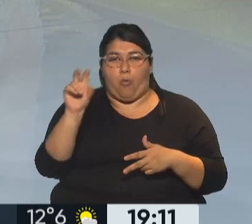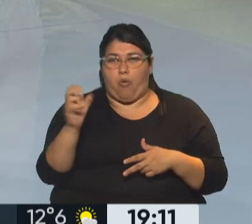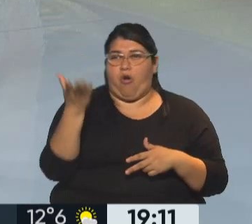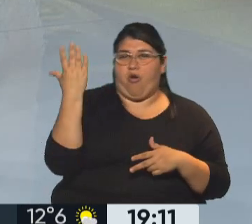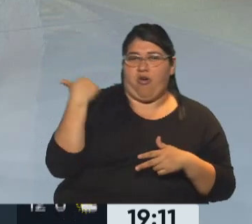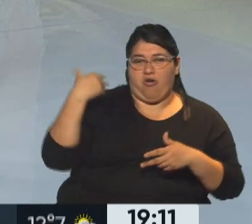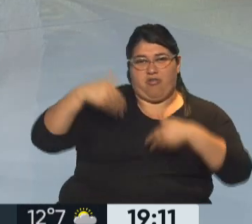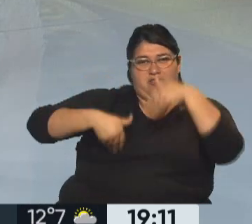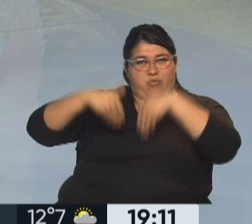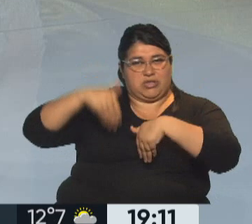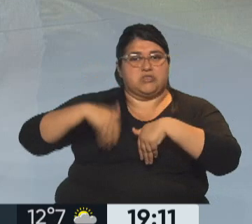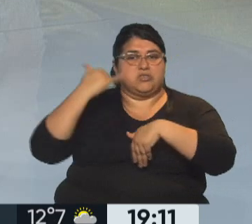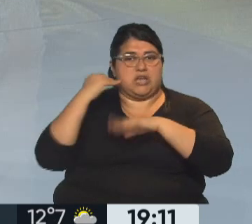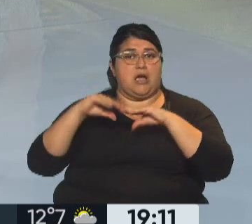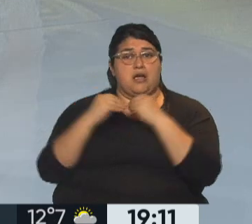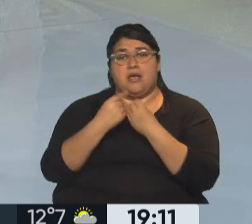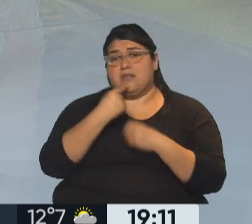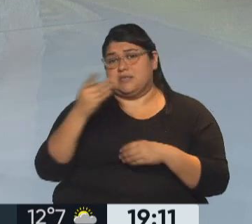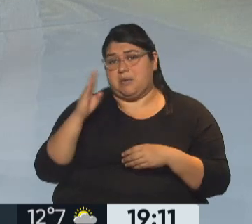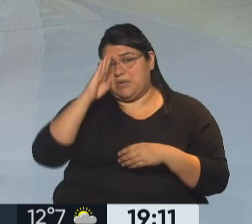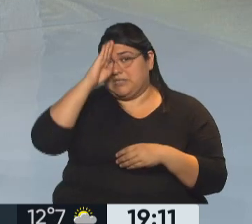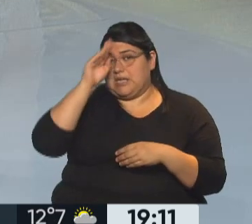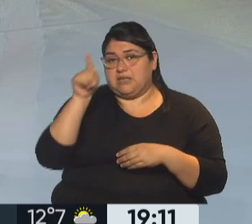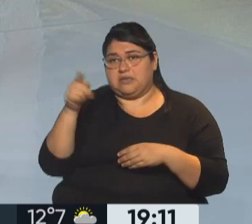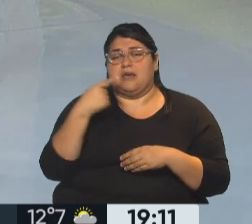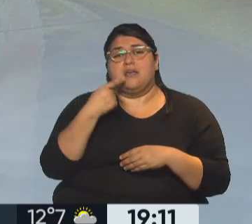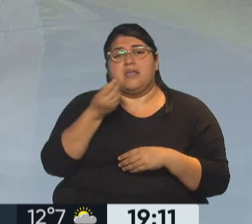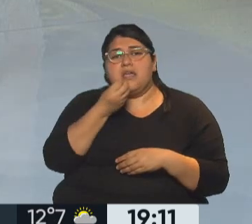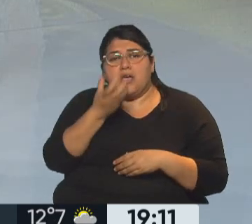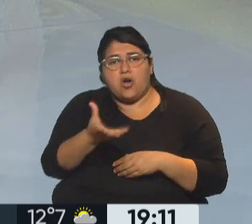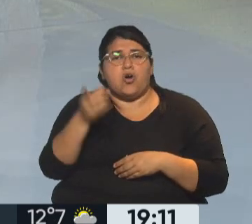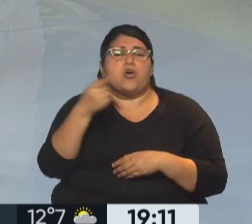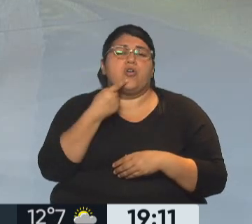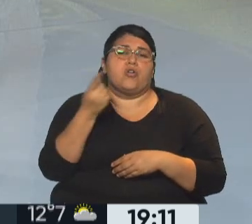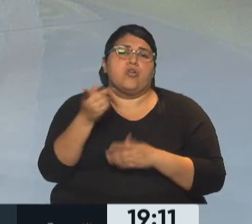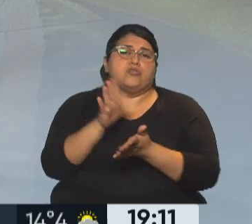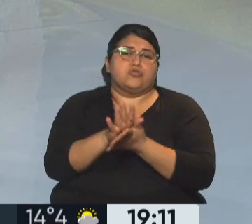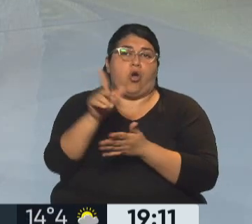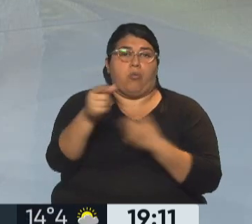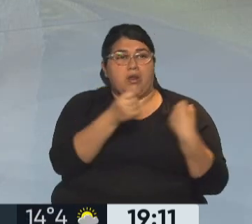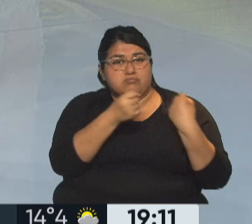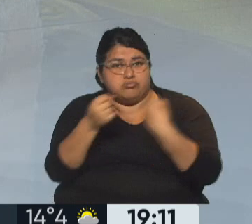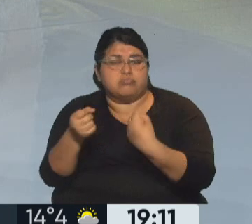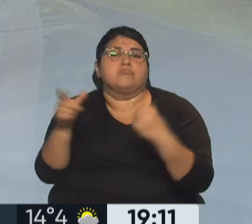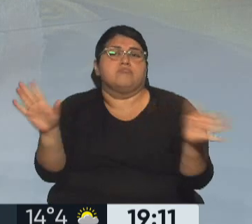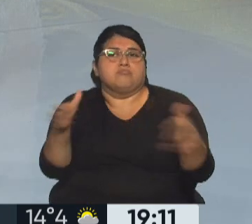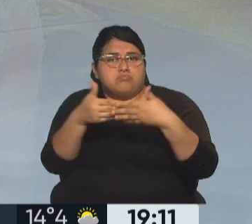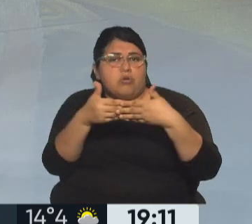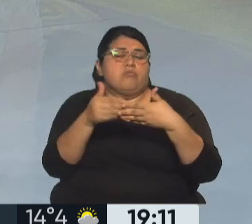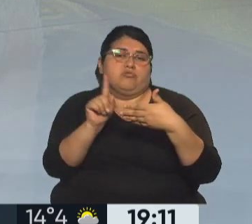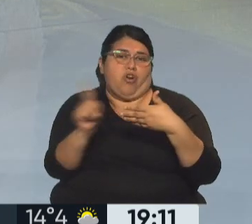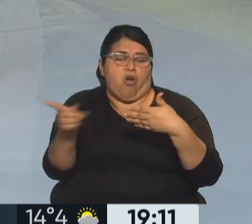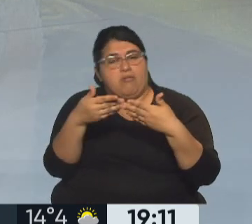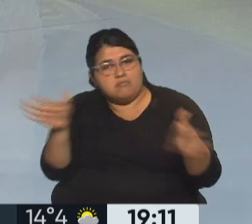en el Palacio de La Alborada con un Jair bolsonaro presidente admitiendo y asegurando que estos retenes iban a poder realizarlos